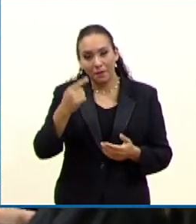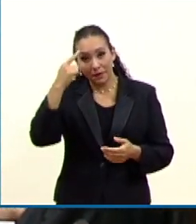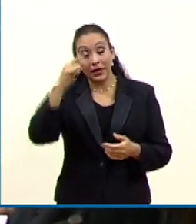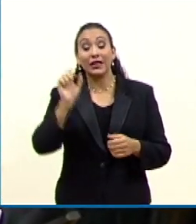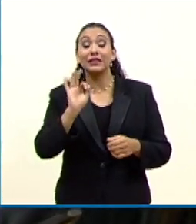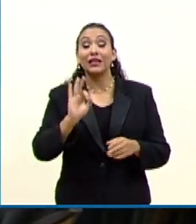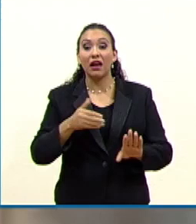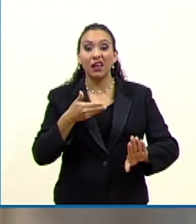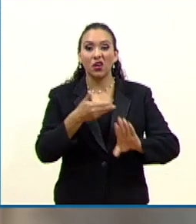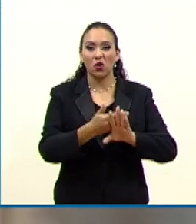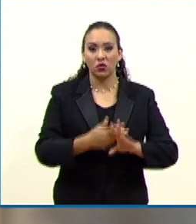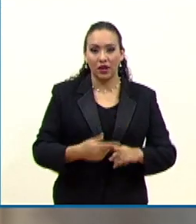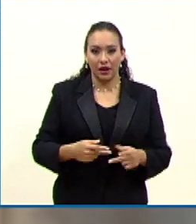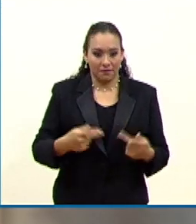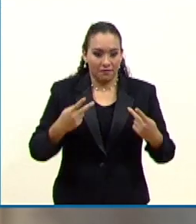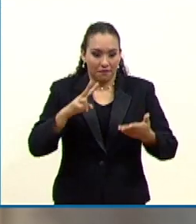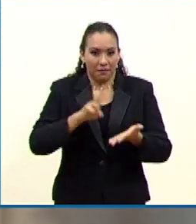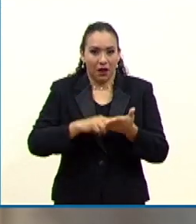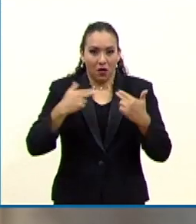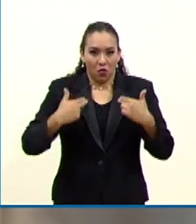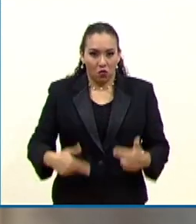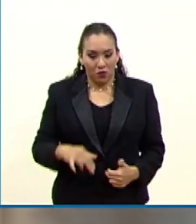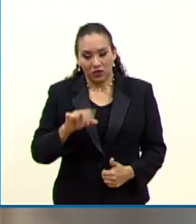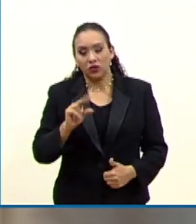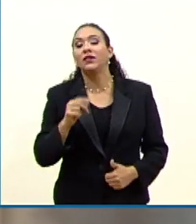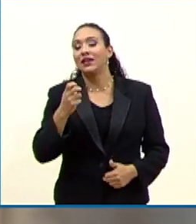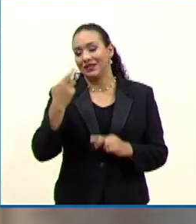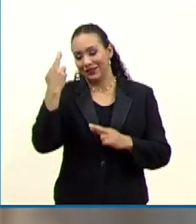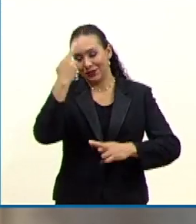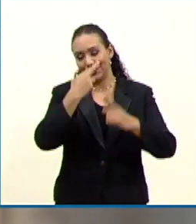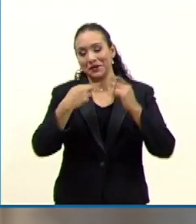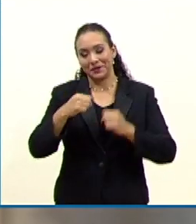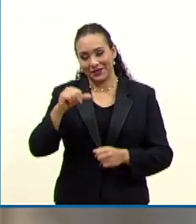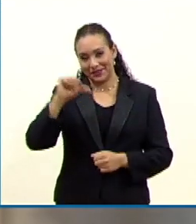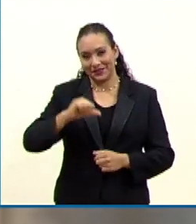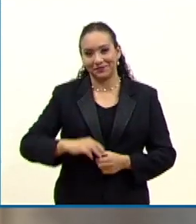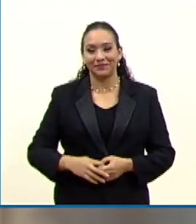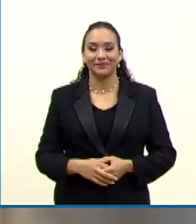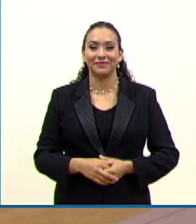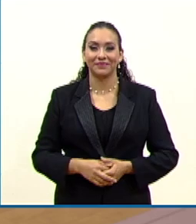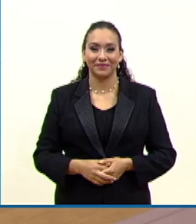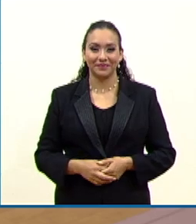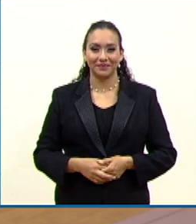dignidad humana. Es lo que sucedió en la sesión del Pleno de este martes.